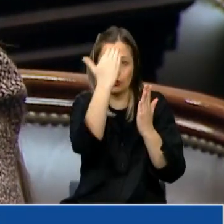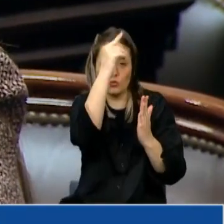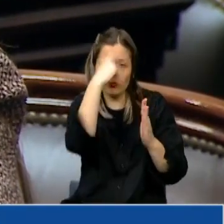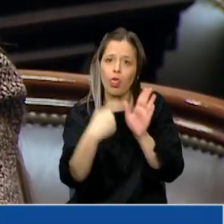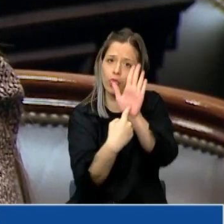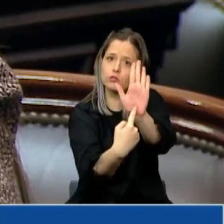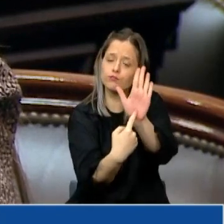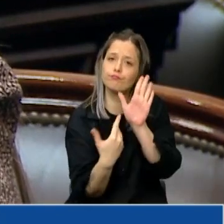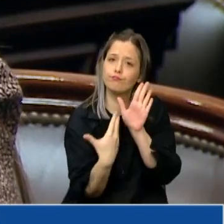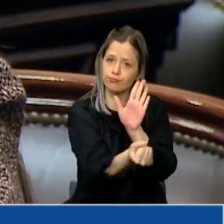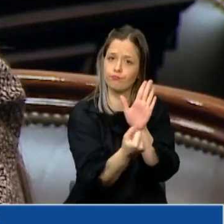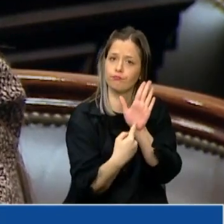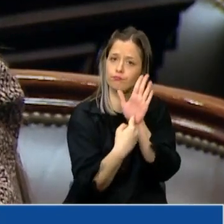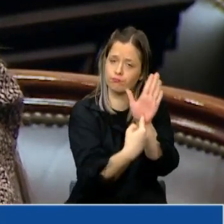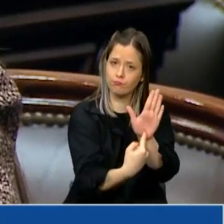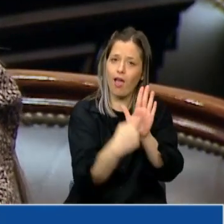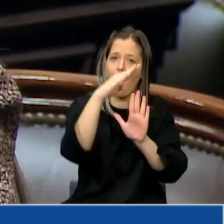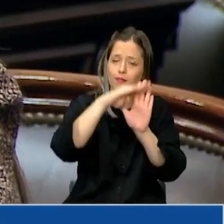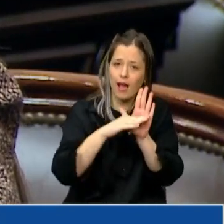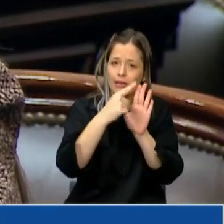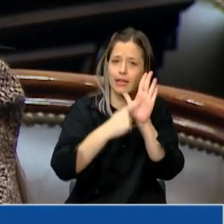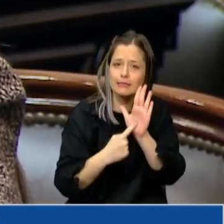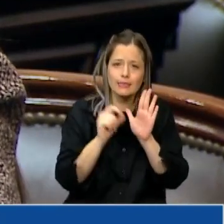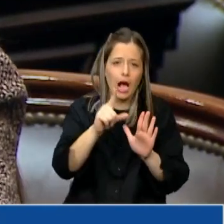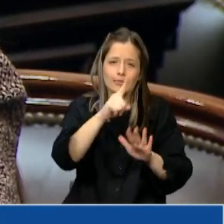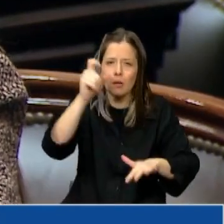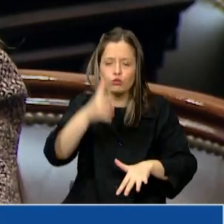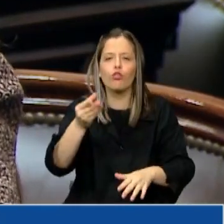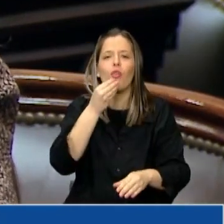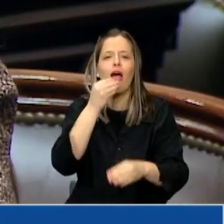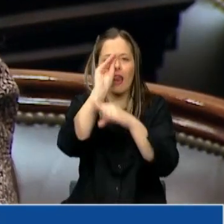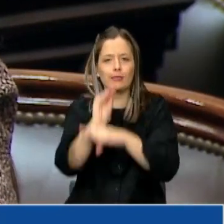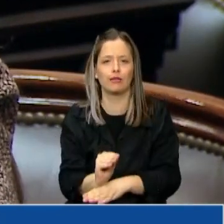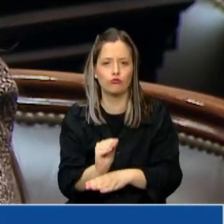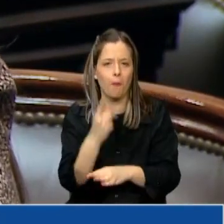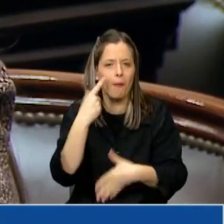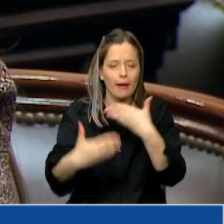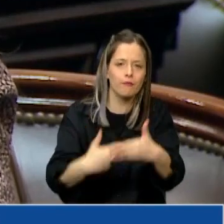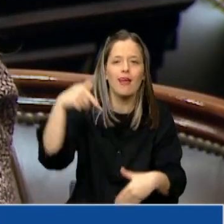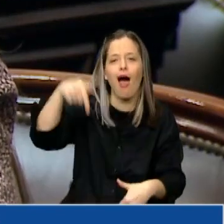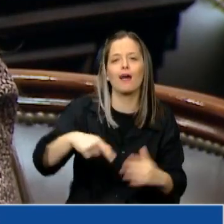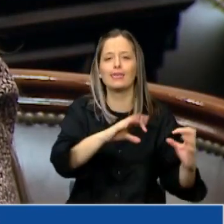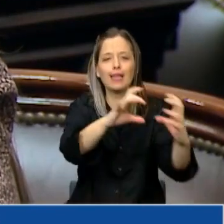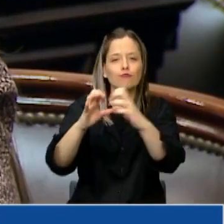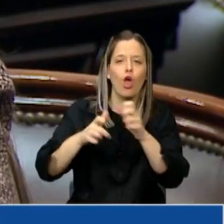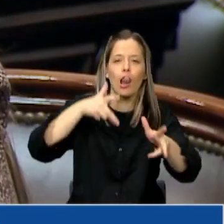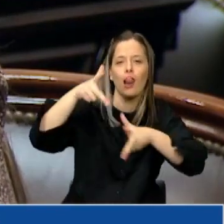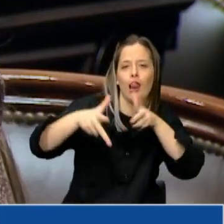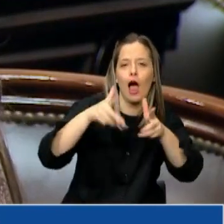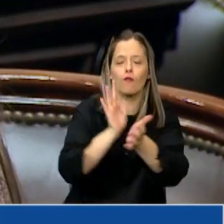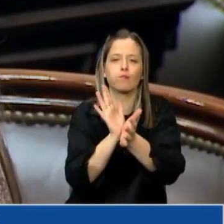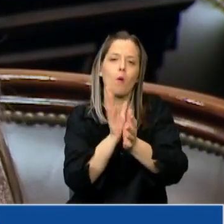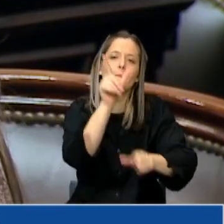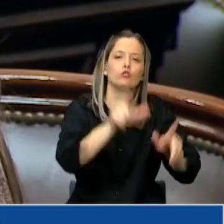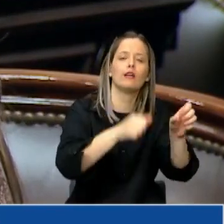constitucional y tienen plenas características alimentarias, más allá que acá se quiera distinguir entre